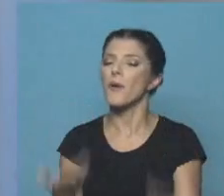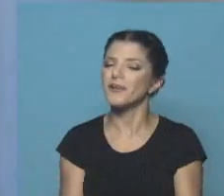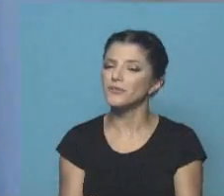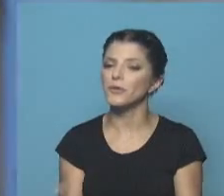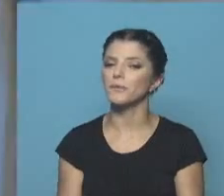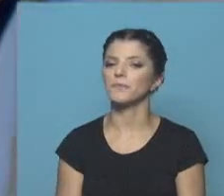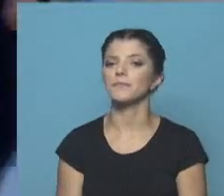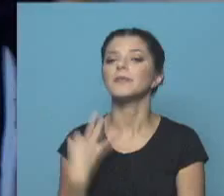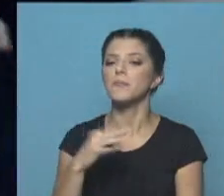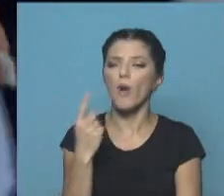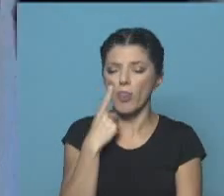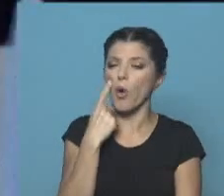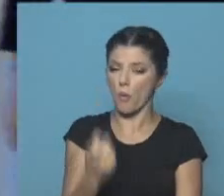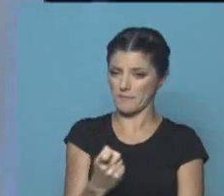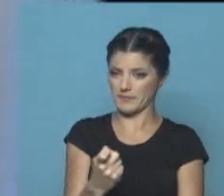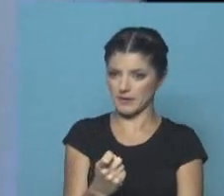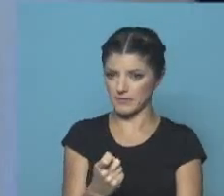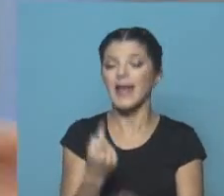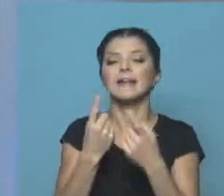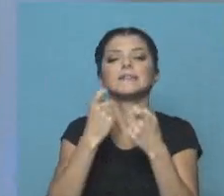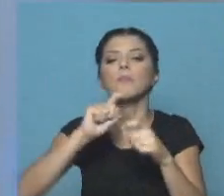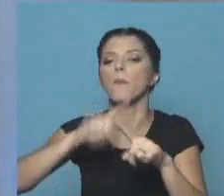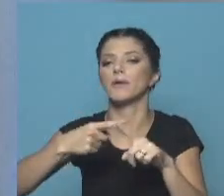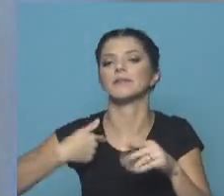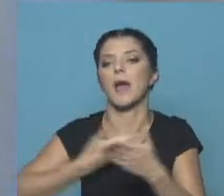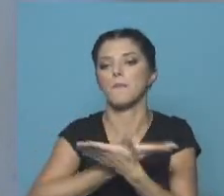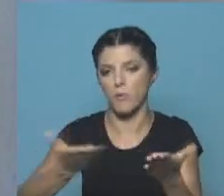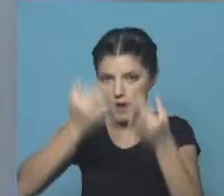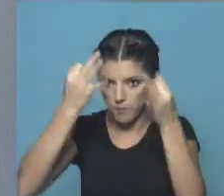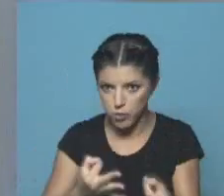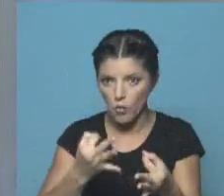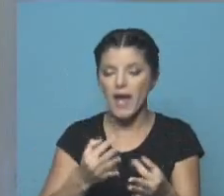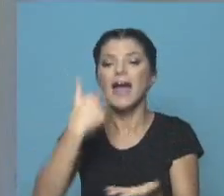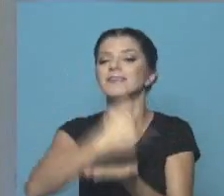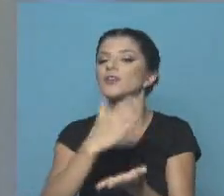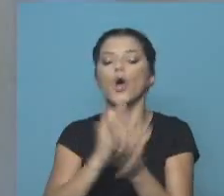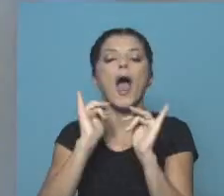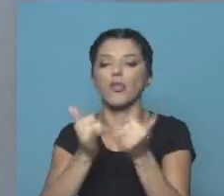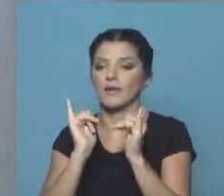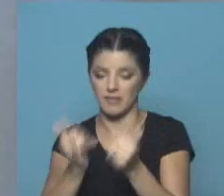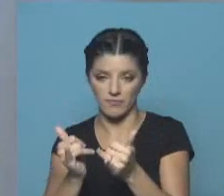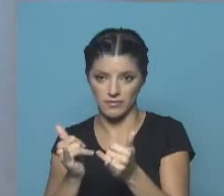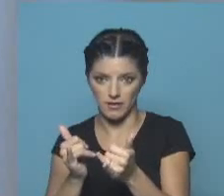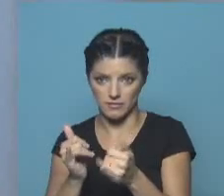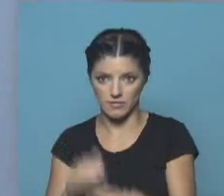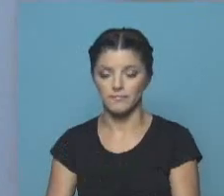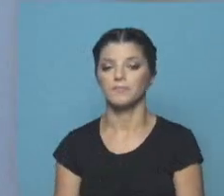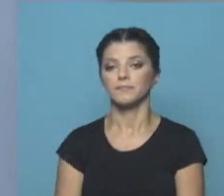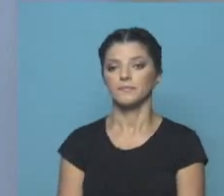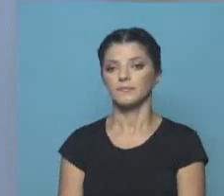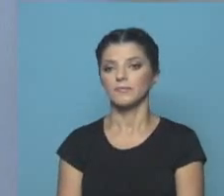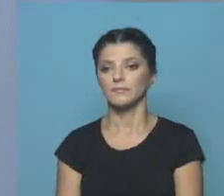darse cuenta que se necesitan políticas públicas específicas para la adolescencia. No es suficiente tener política para la niñez, no es